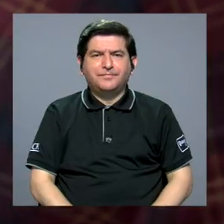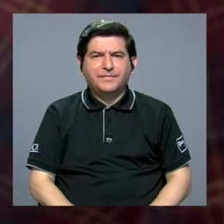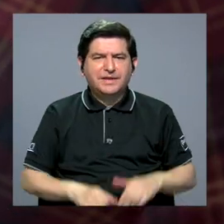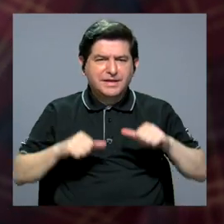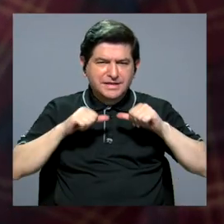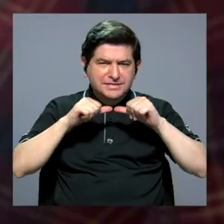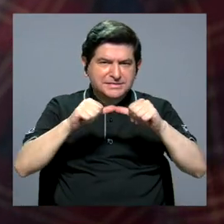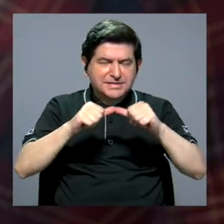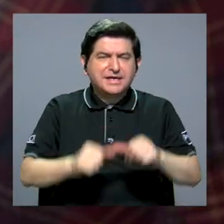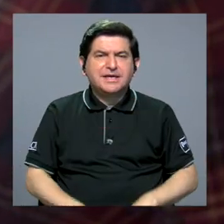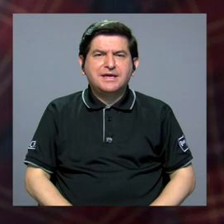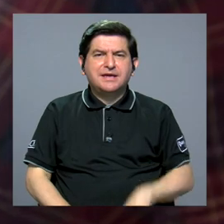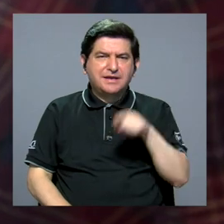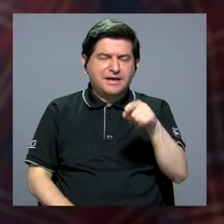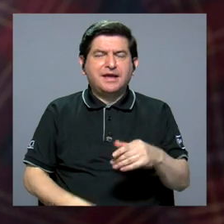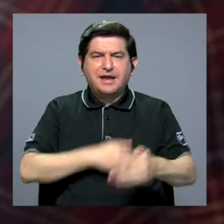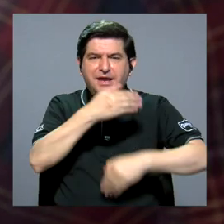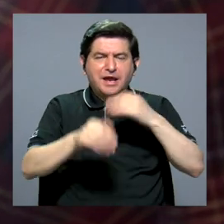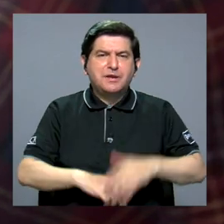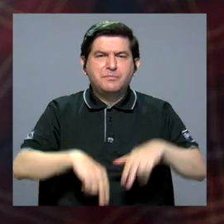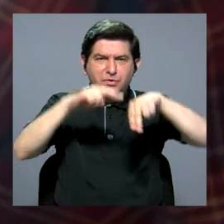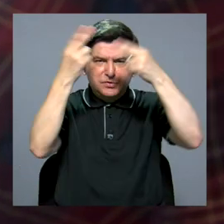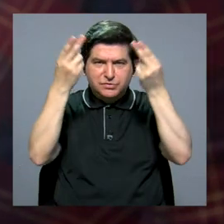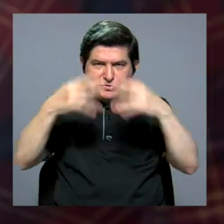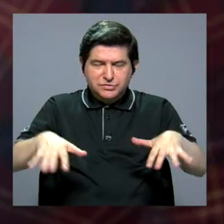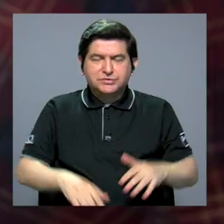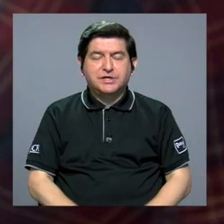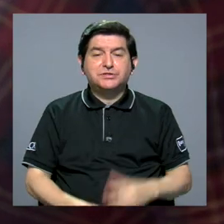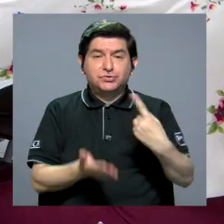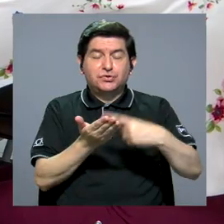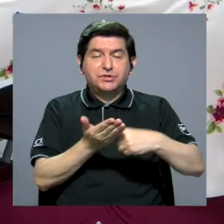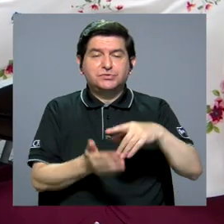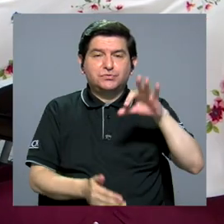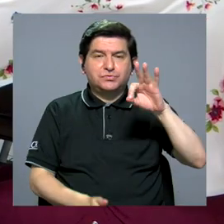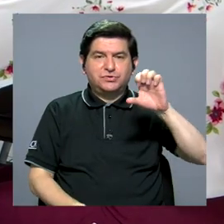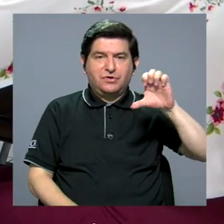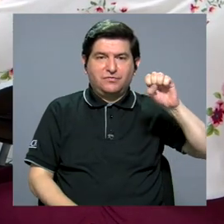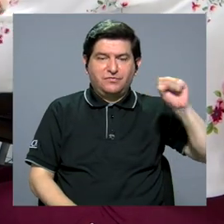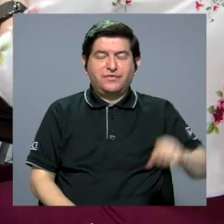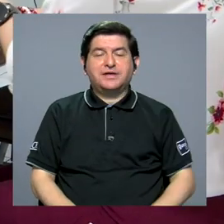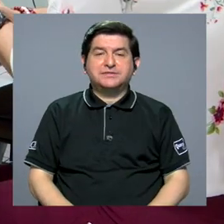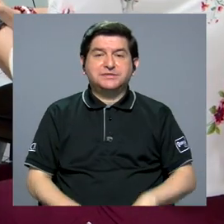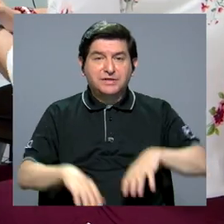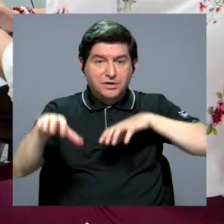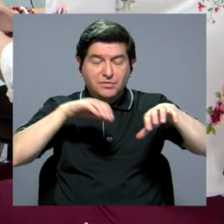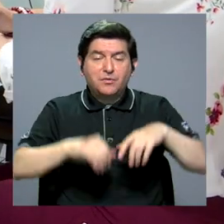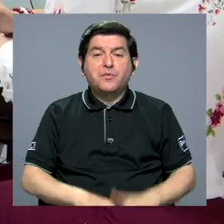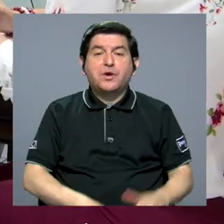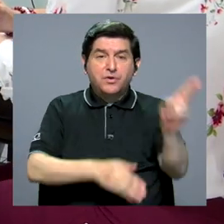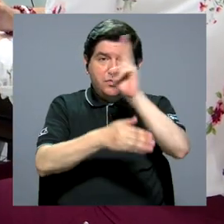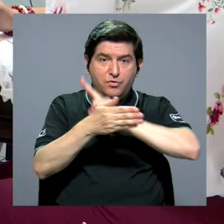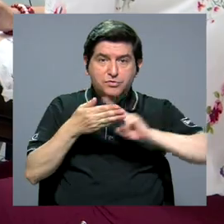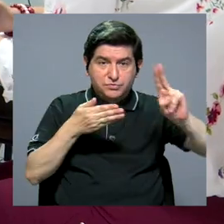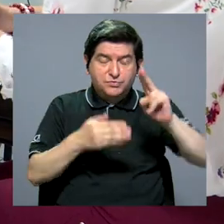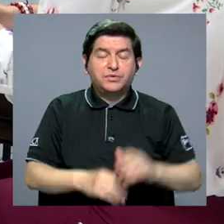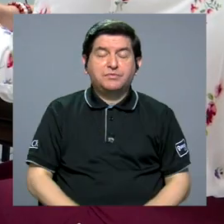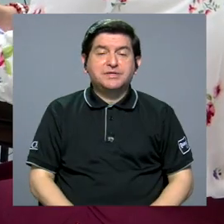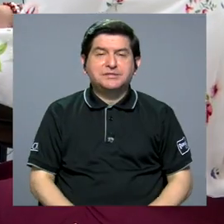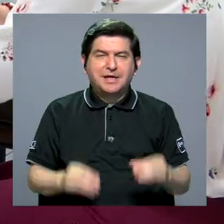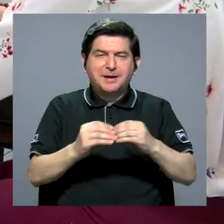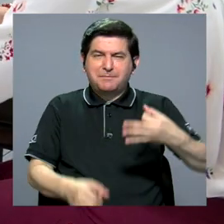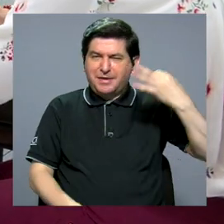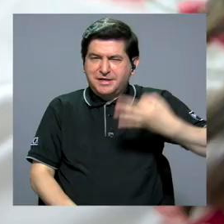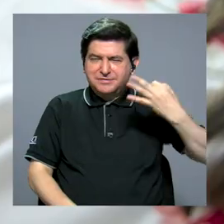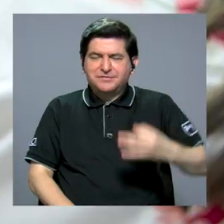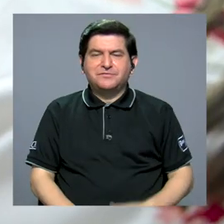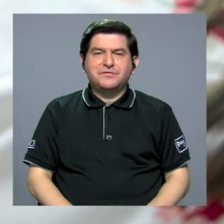lo del camino hacia la virtualidad, que eso fue parte de las discusiones del FES también, que tenemos que movernos hacia una universidad donde la virtualidad está más